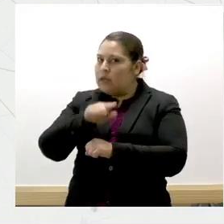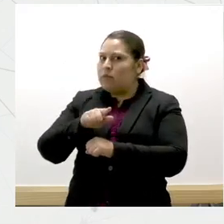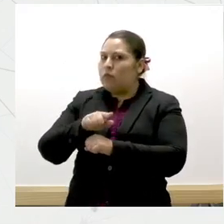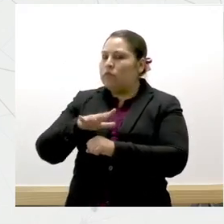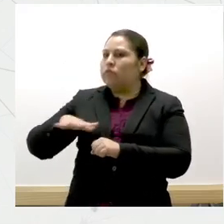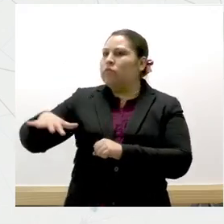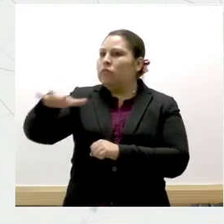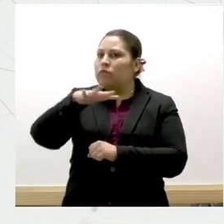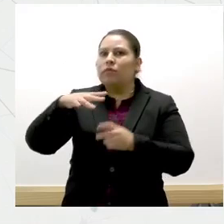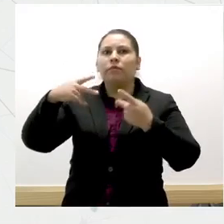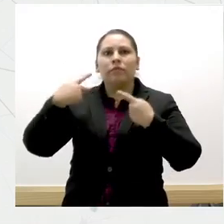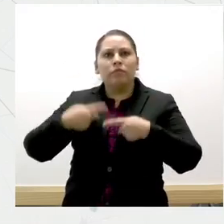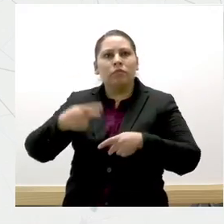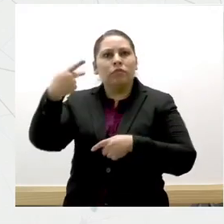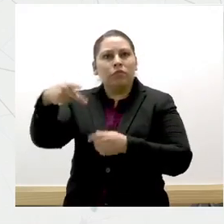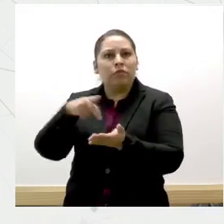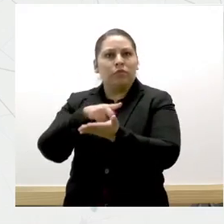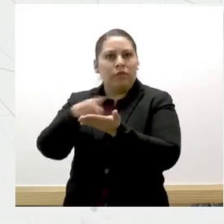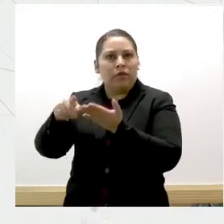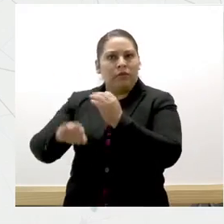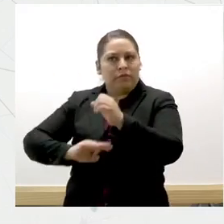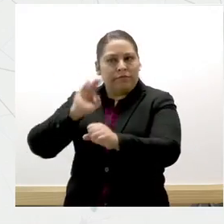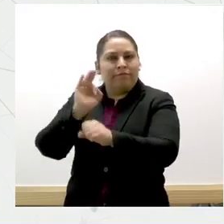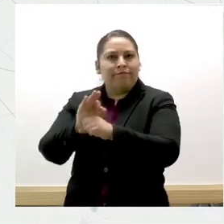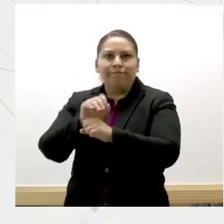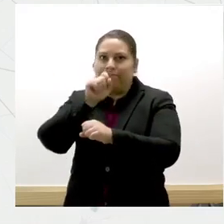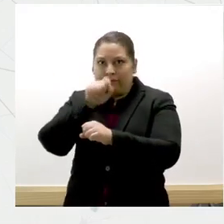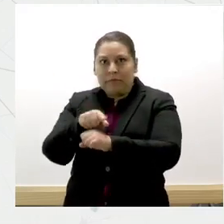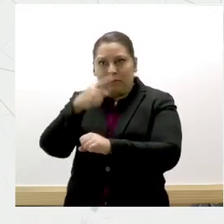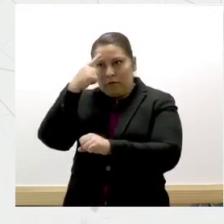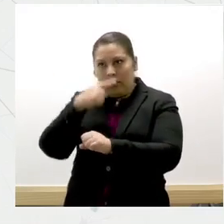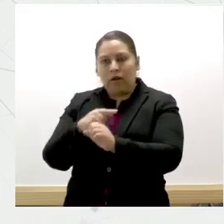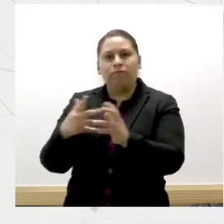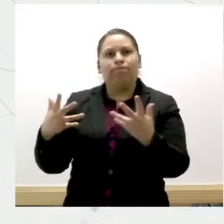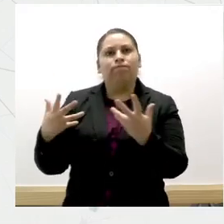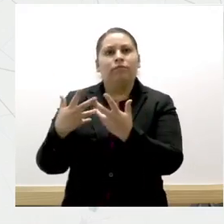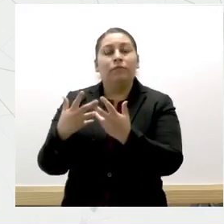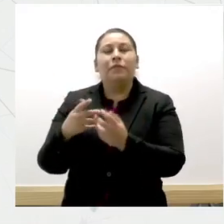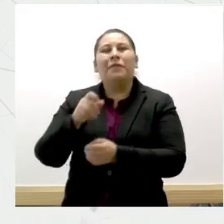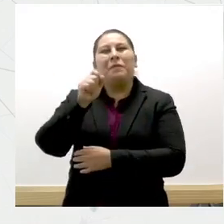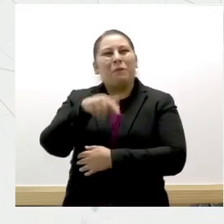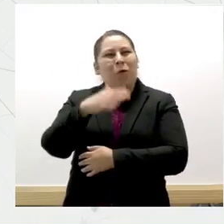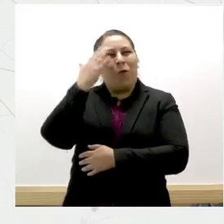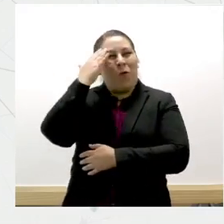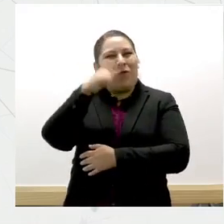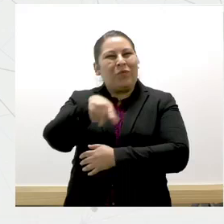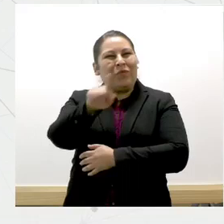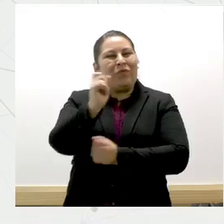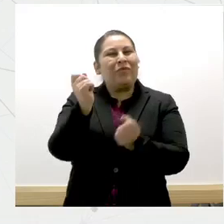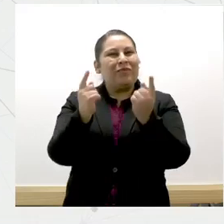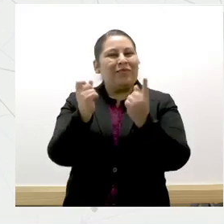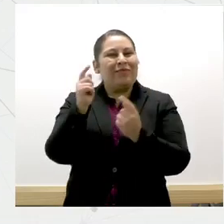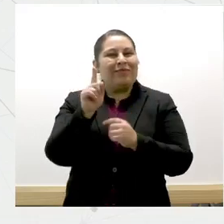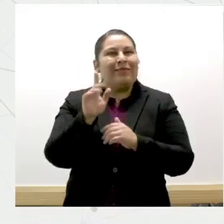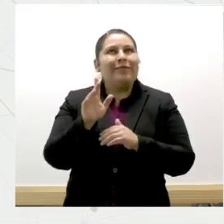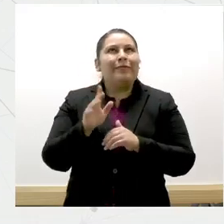las personas, porque evita que hagamos perfilados de personas, ¿no? Hay un caso muy conocido que seguro que a ustedes les suena,